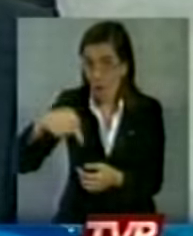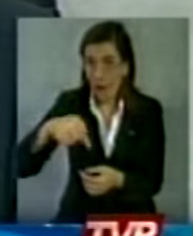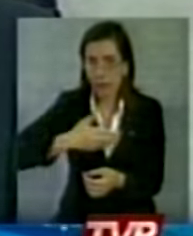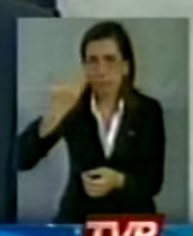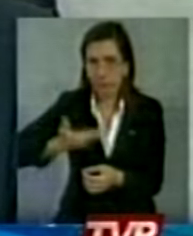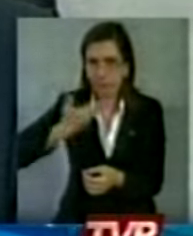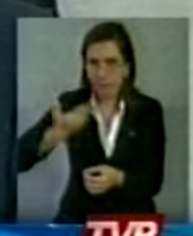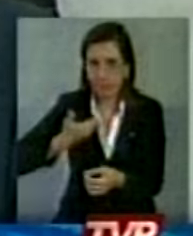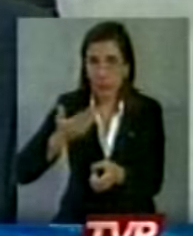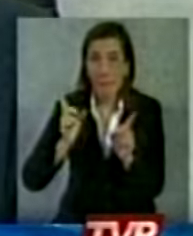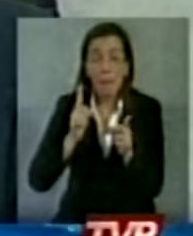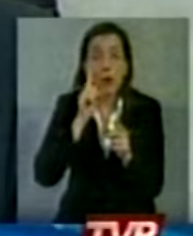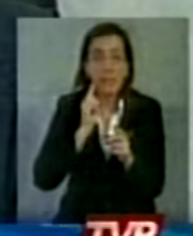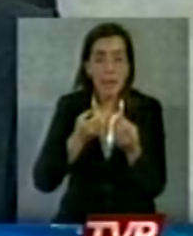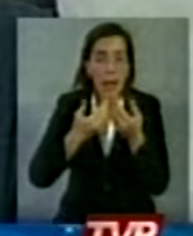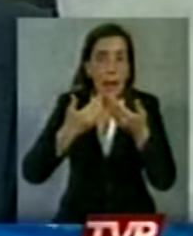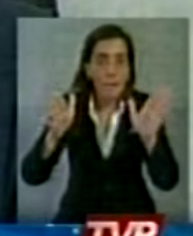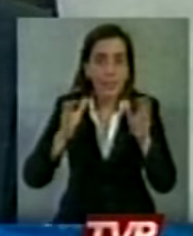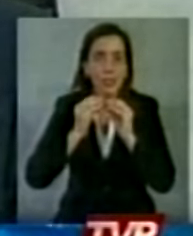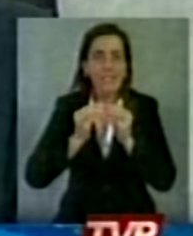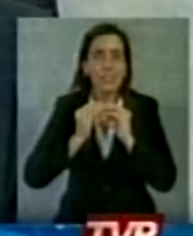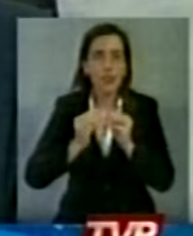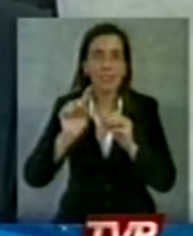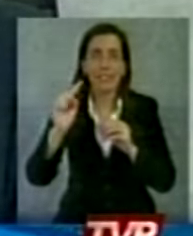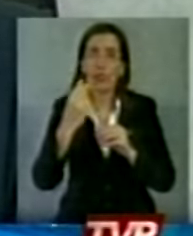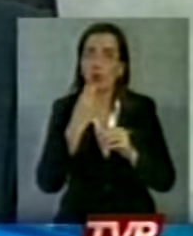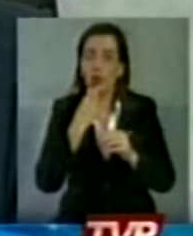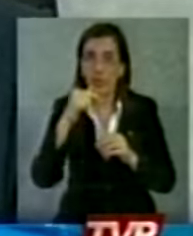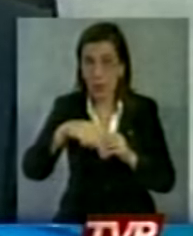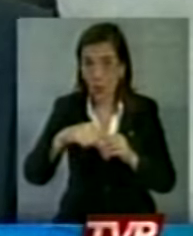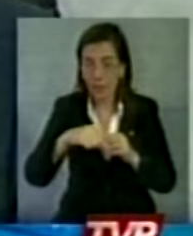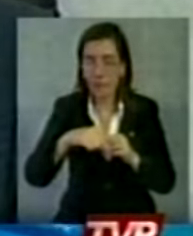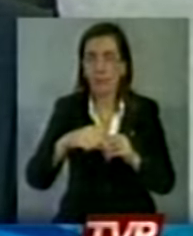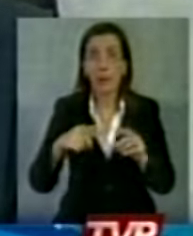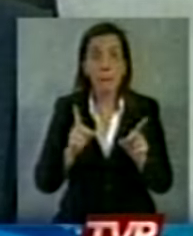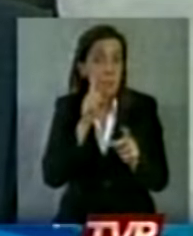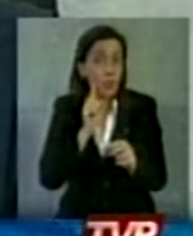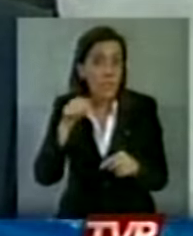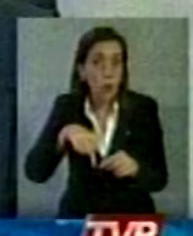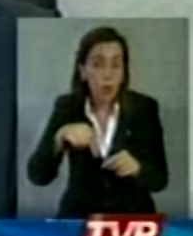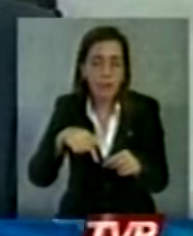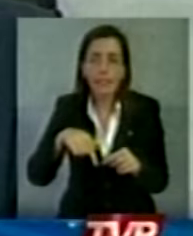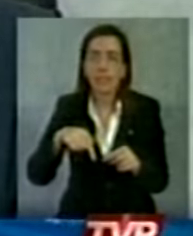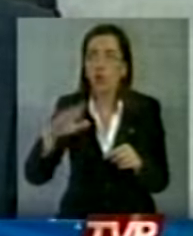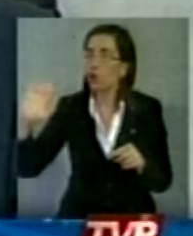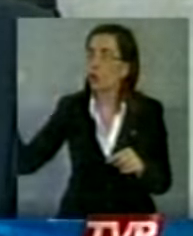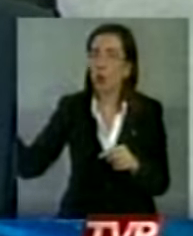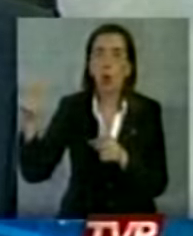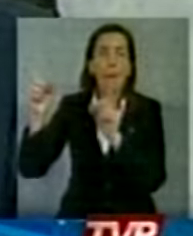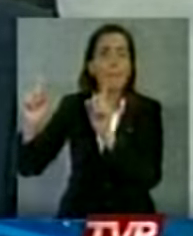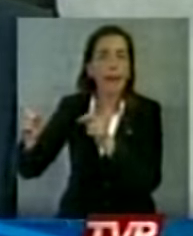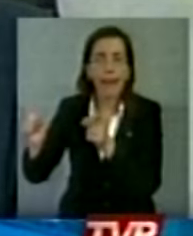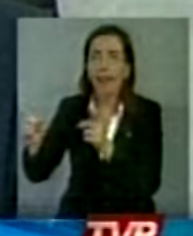frente a ustedes, iniciando el periodo legislativo, hoy también todos los